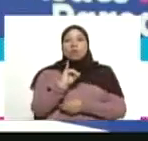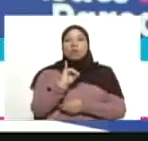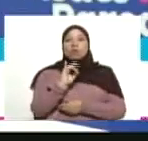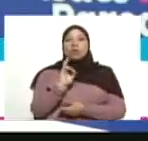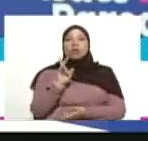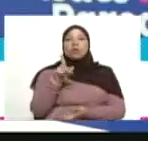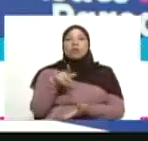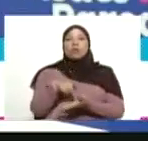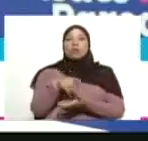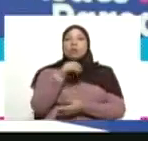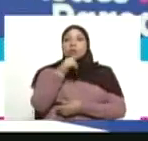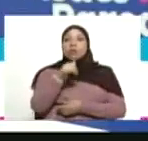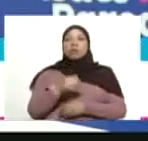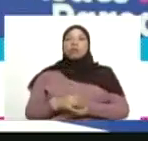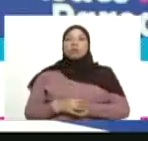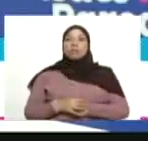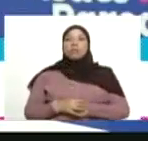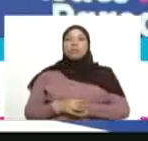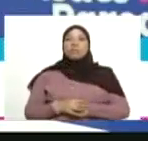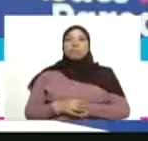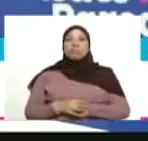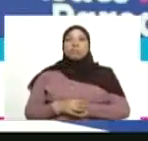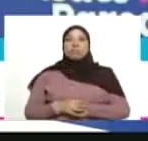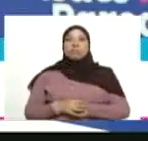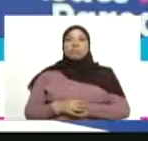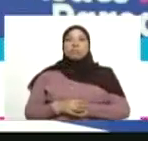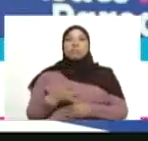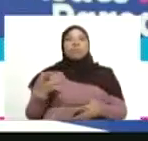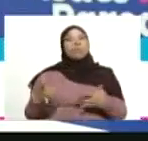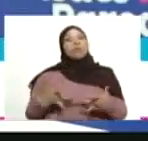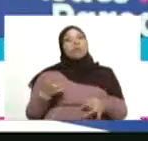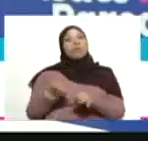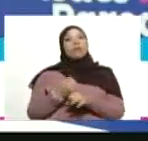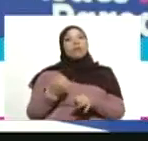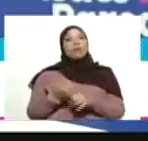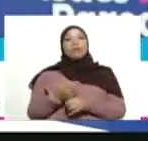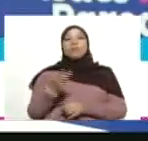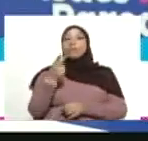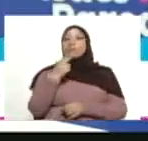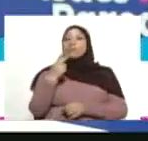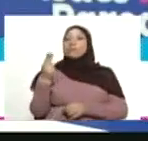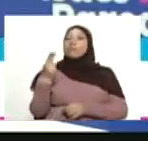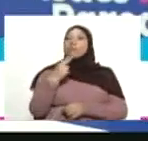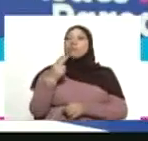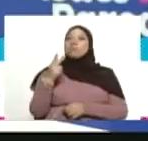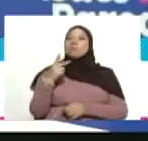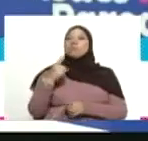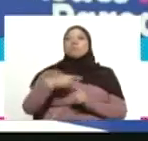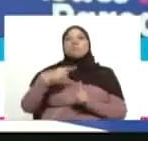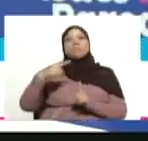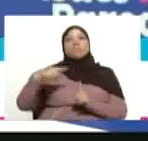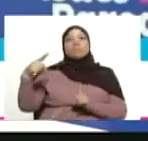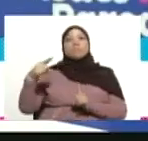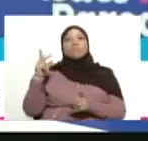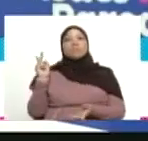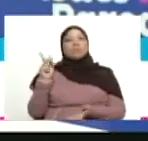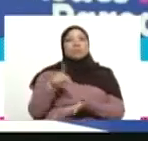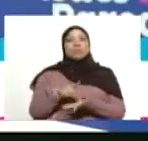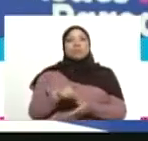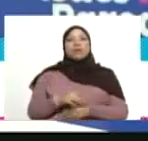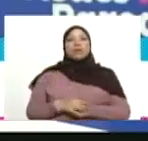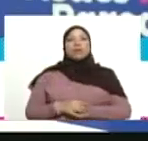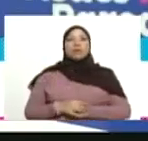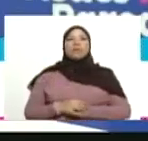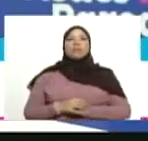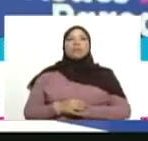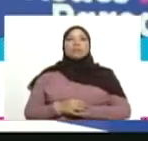daño mortal que provoca fumar esos cigarritos electrónicos, los vapers que llaman,